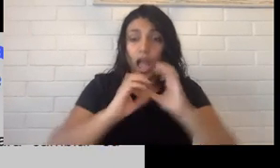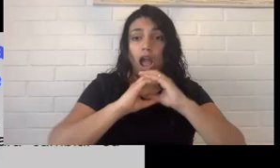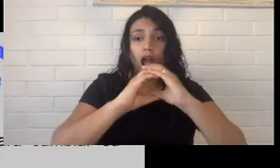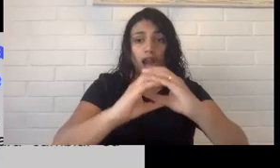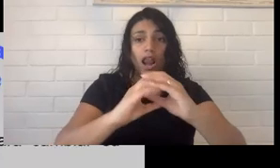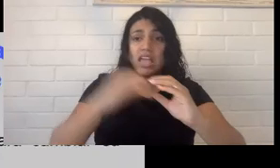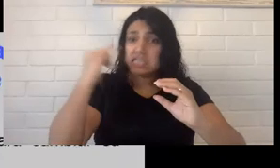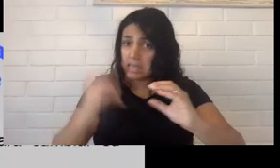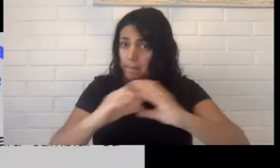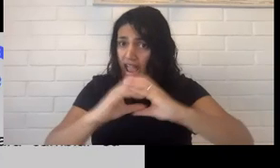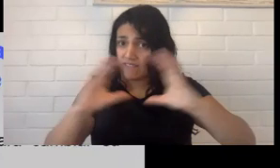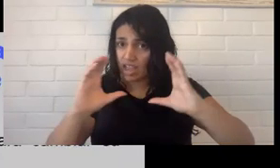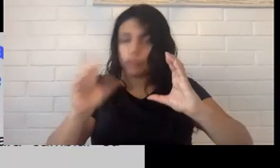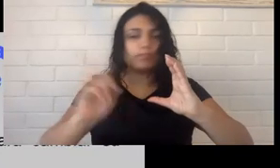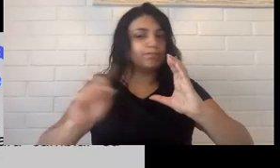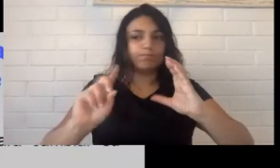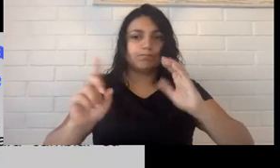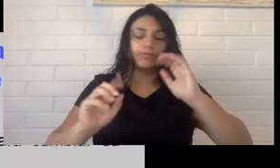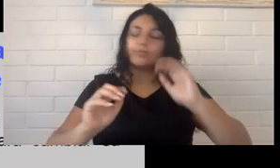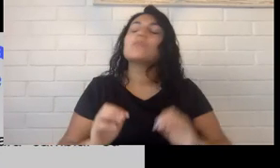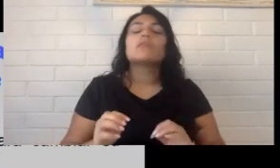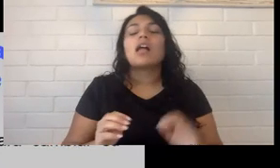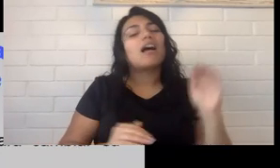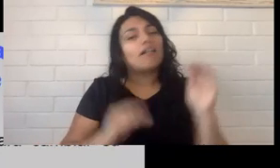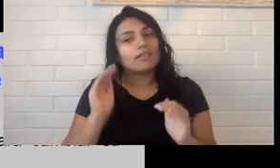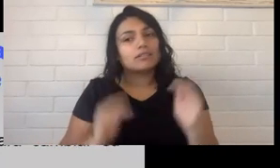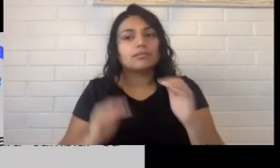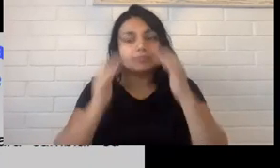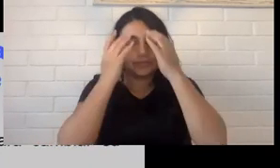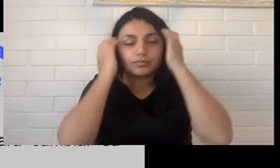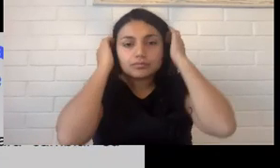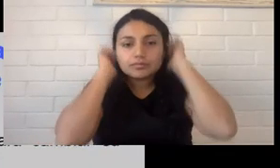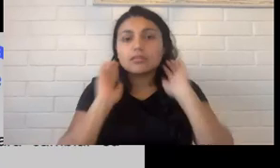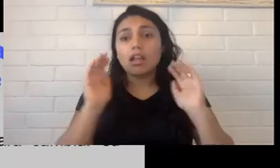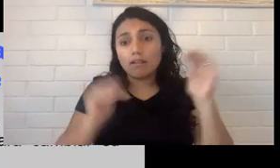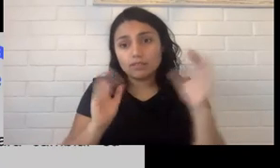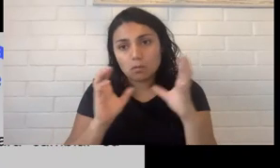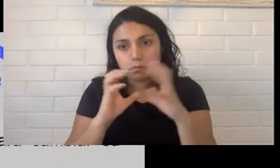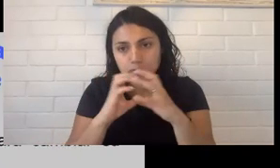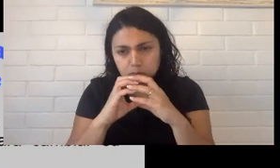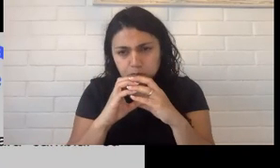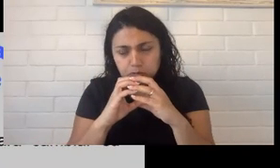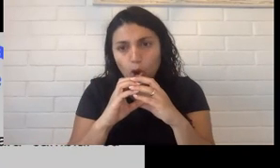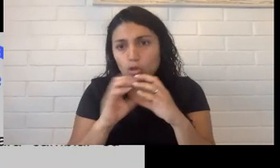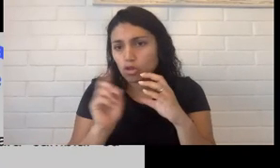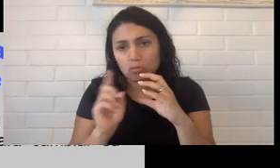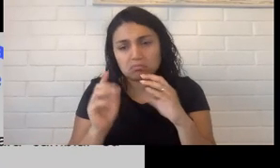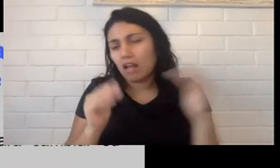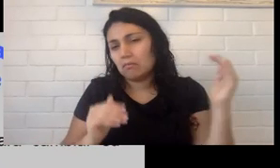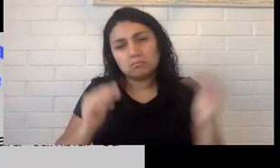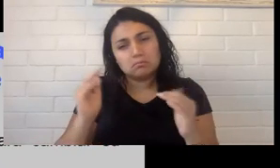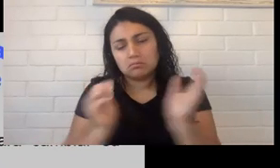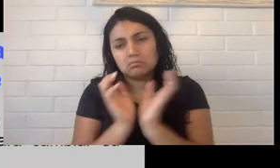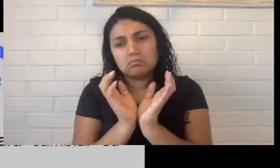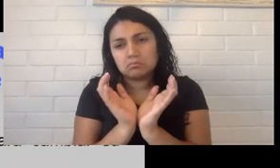completamente abiertos todos, o en muchos casos no están todos completamente cerrados,